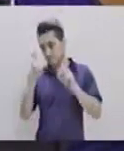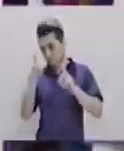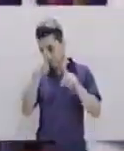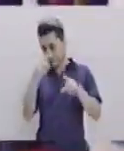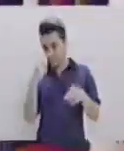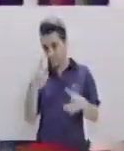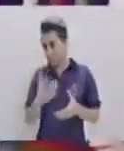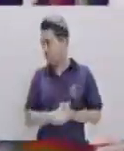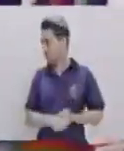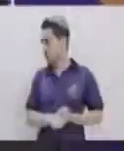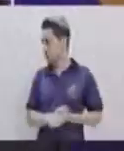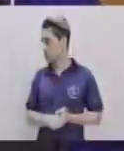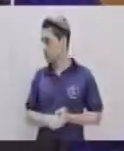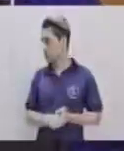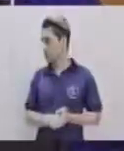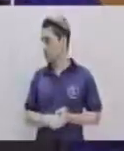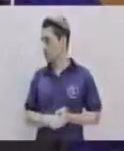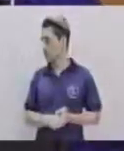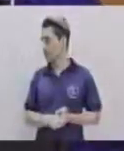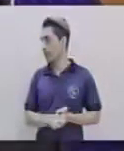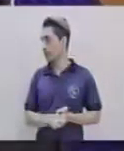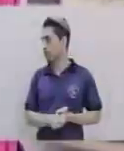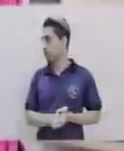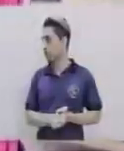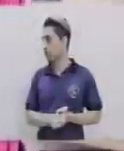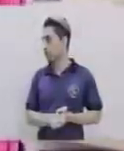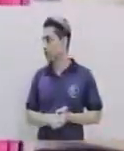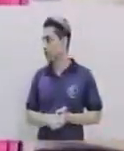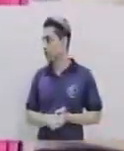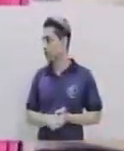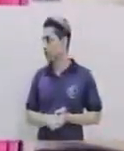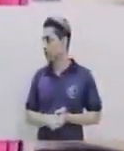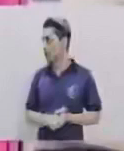problema? Vamos a ver. Número 1 dice,